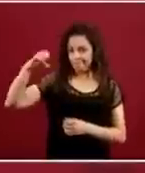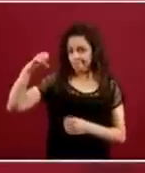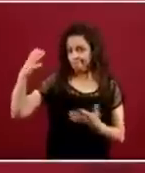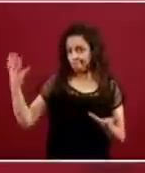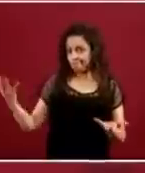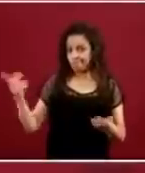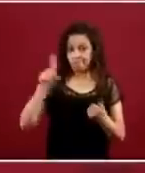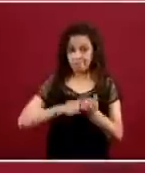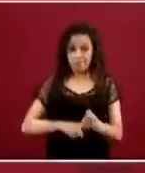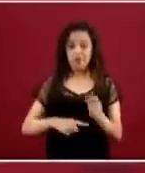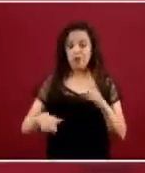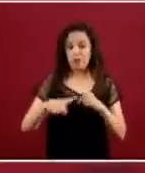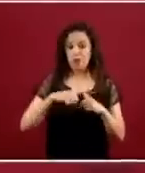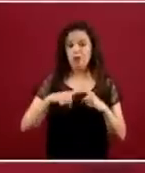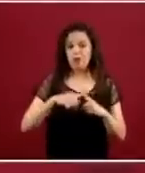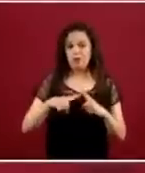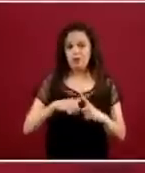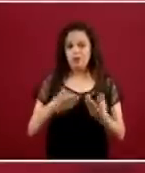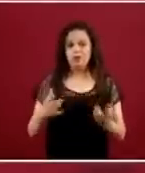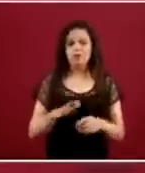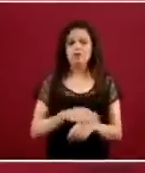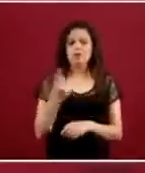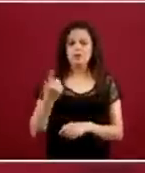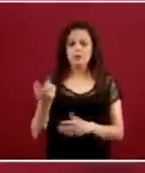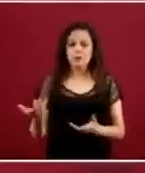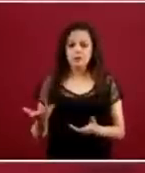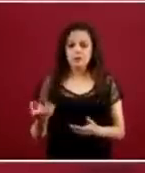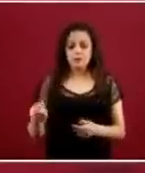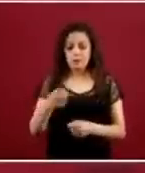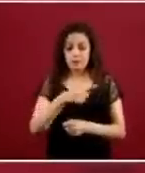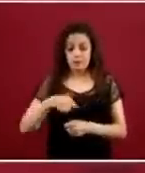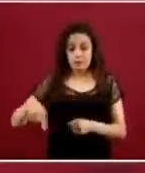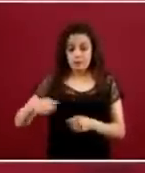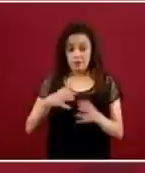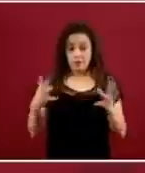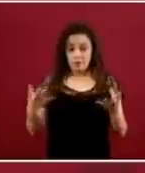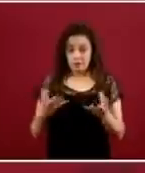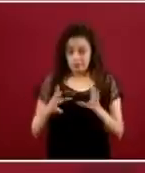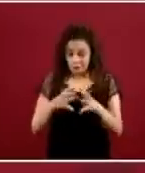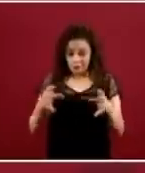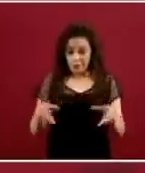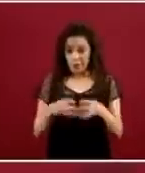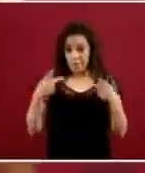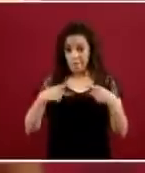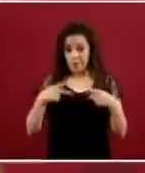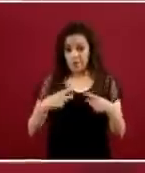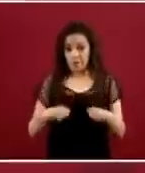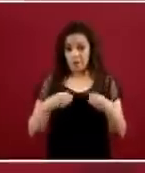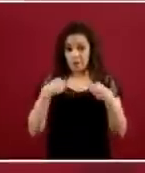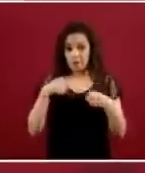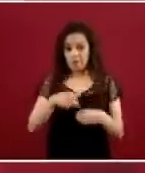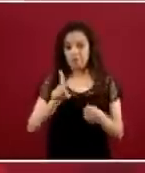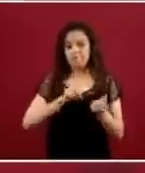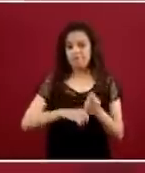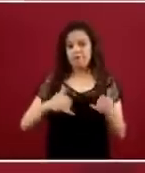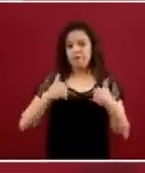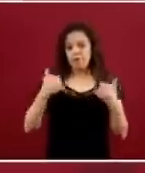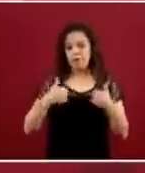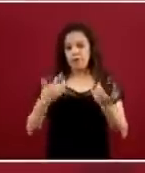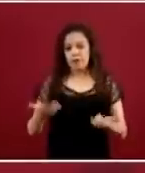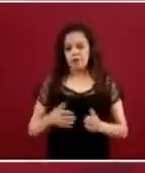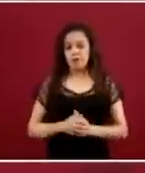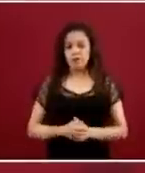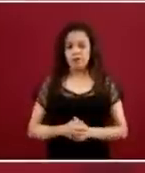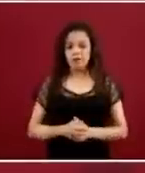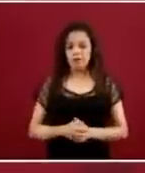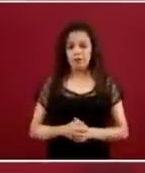positivo en la medida en que tenemos una población más joven desde luego cuando hablamos de la mitad de la población es que la otra mitad también